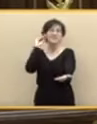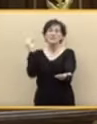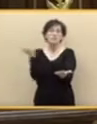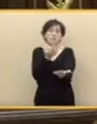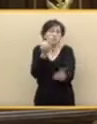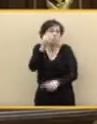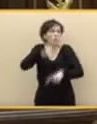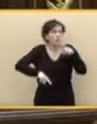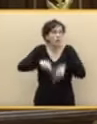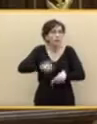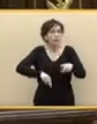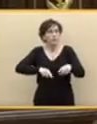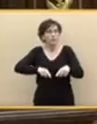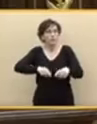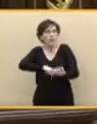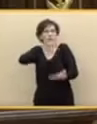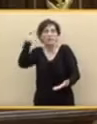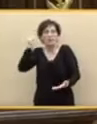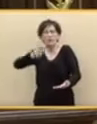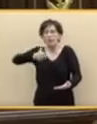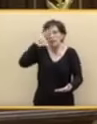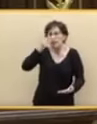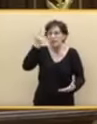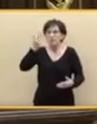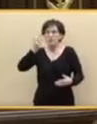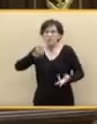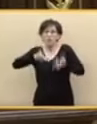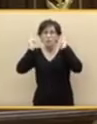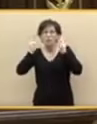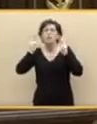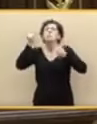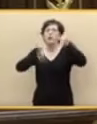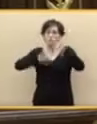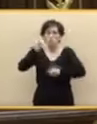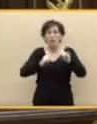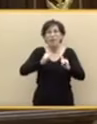interesada y manipulada de una sentencia judicial.